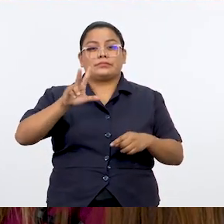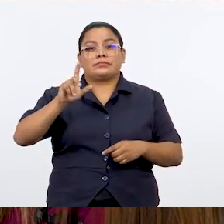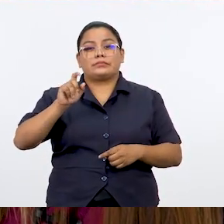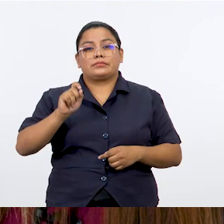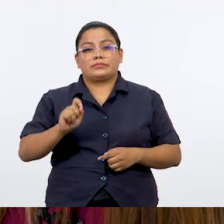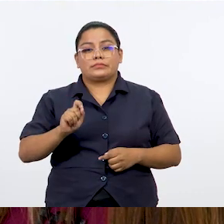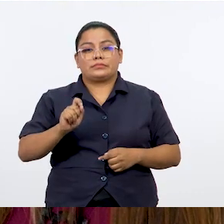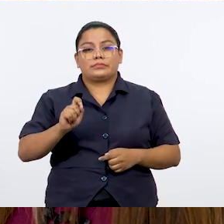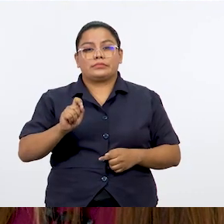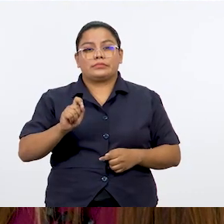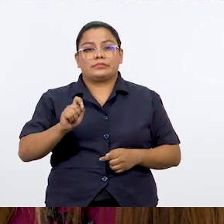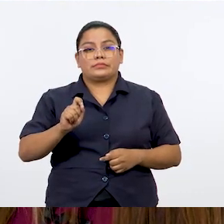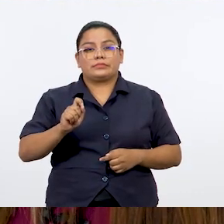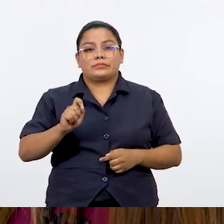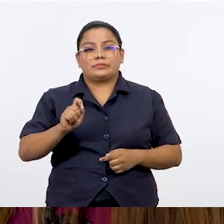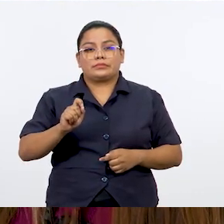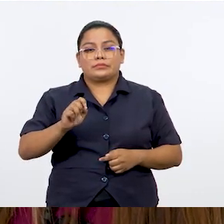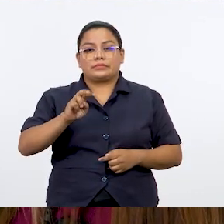63.25.